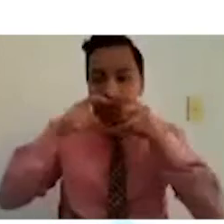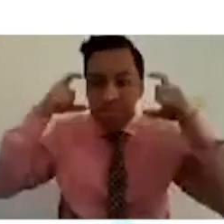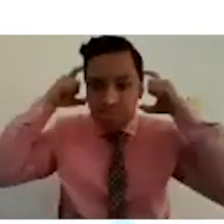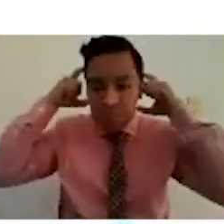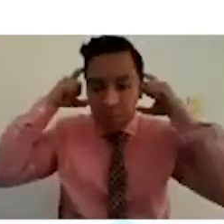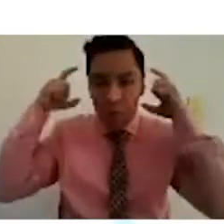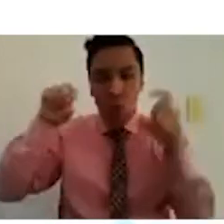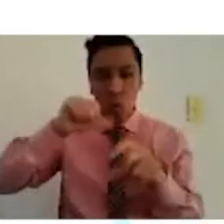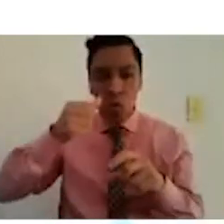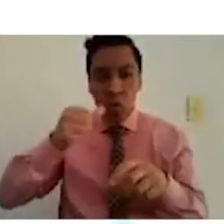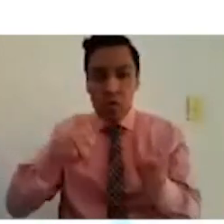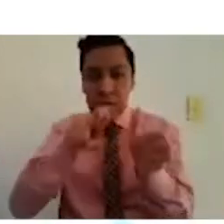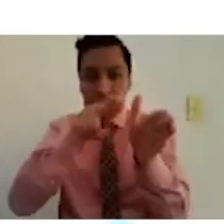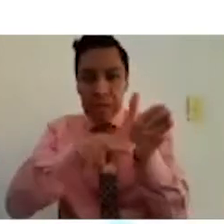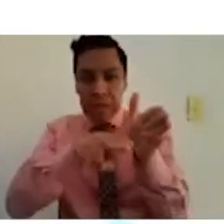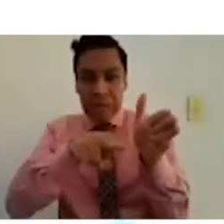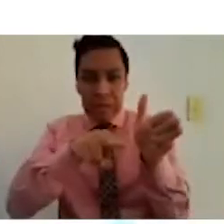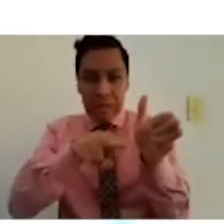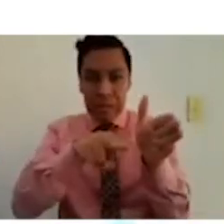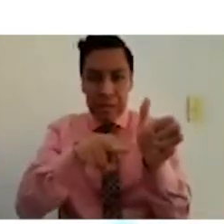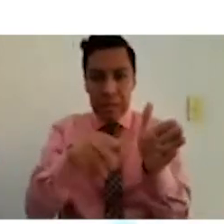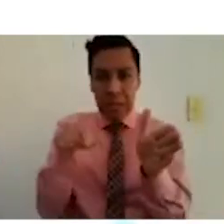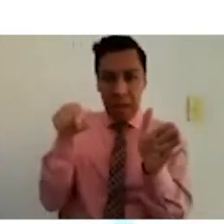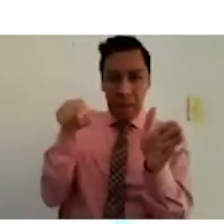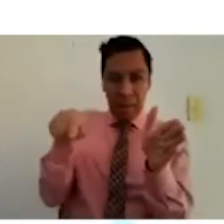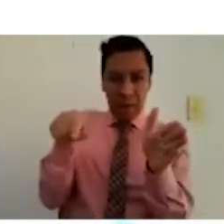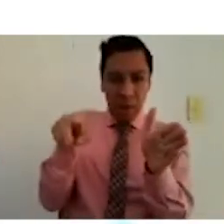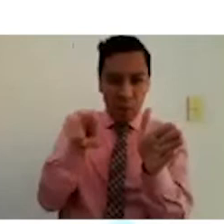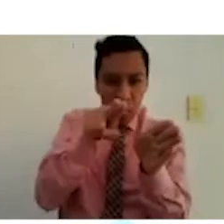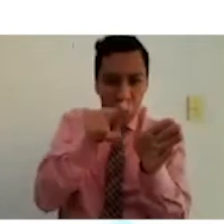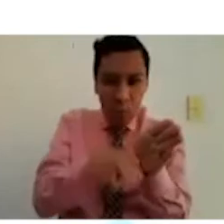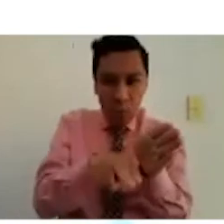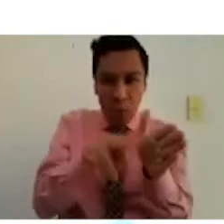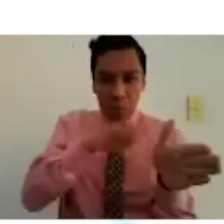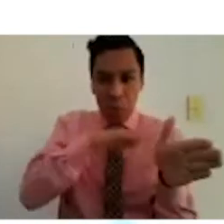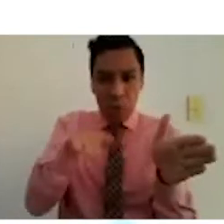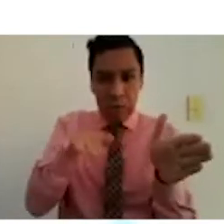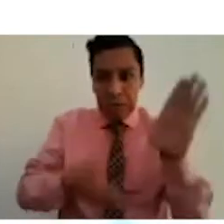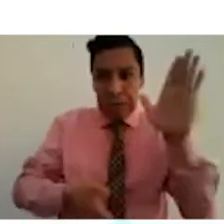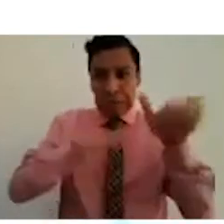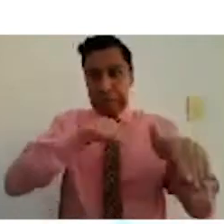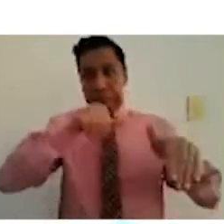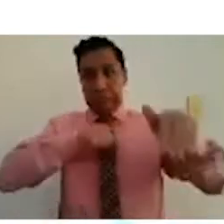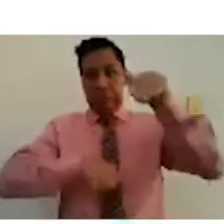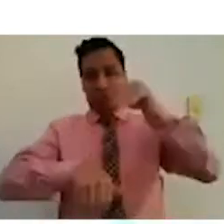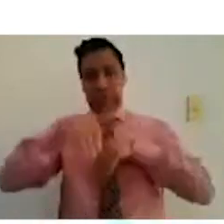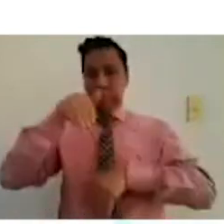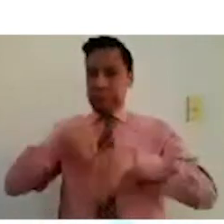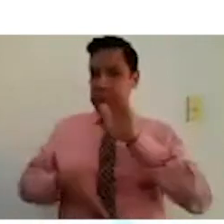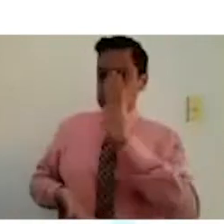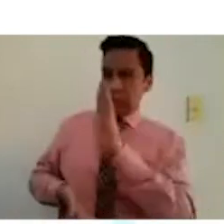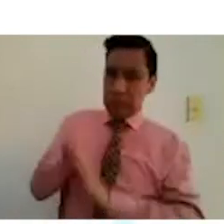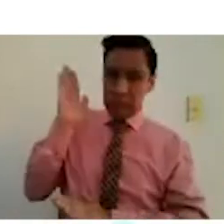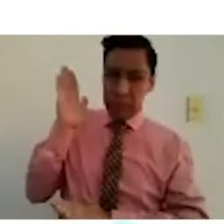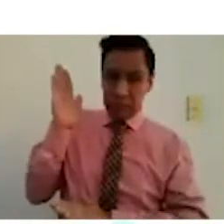del cadáver que está ahí abajo a la derecha. Y el alcalde ahí va con su bastón muy despacito, pero luego